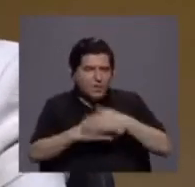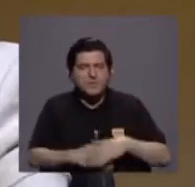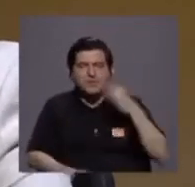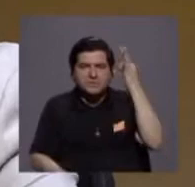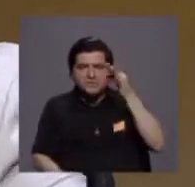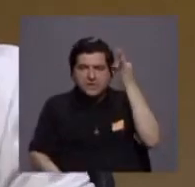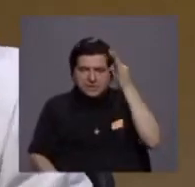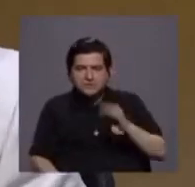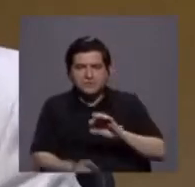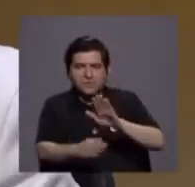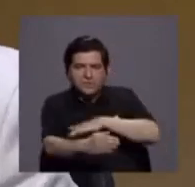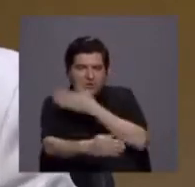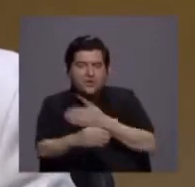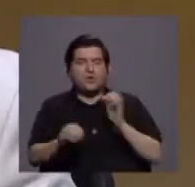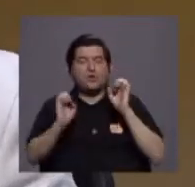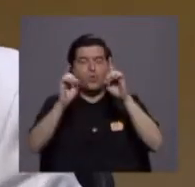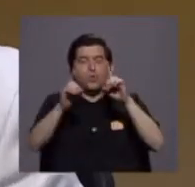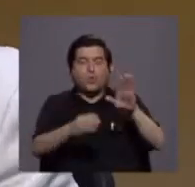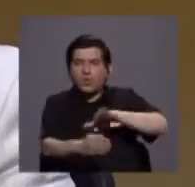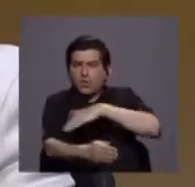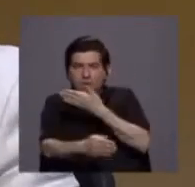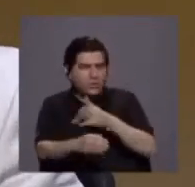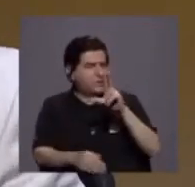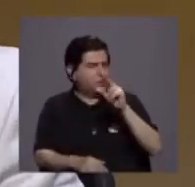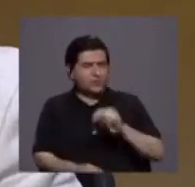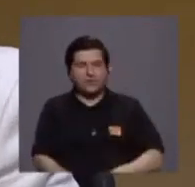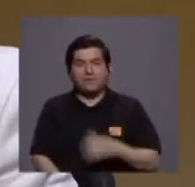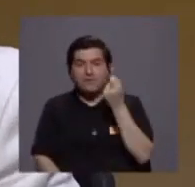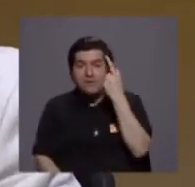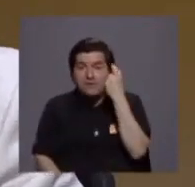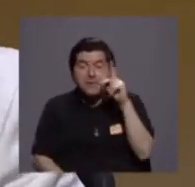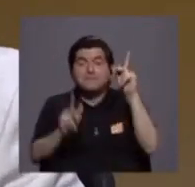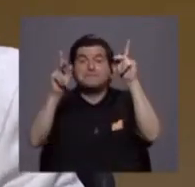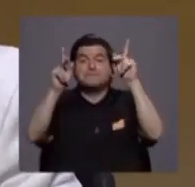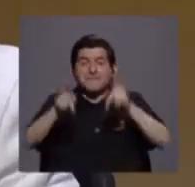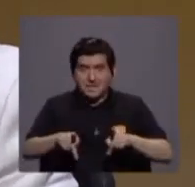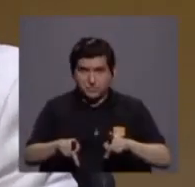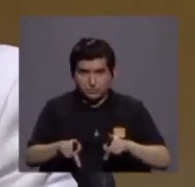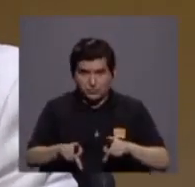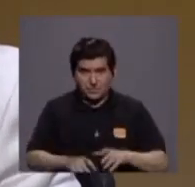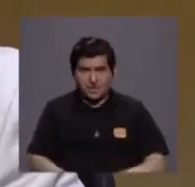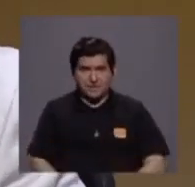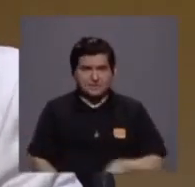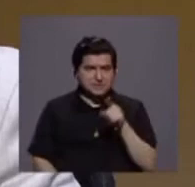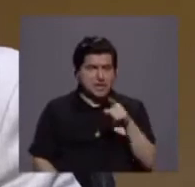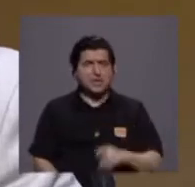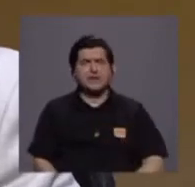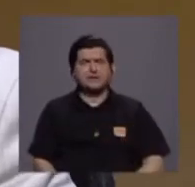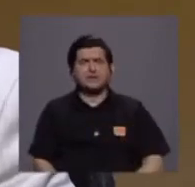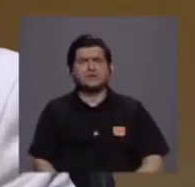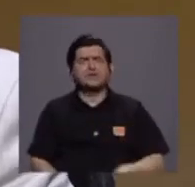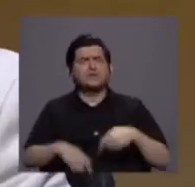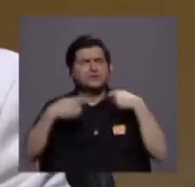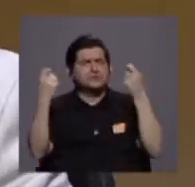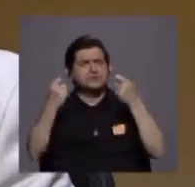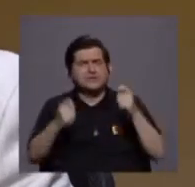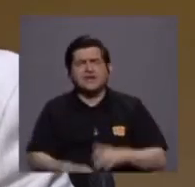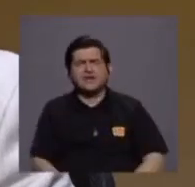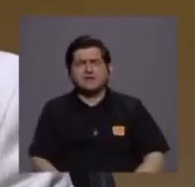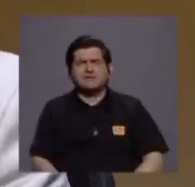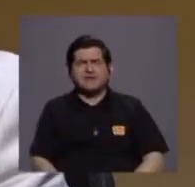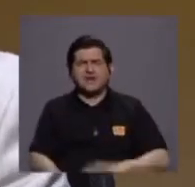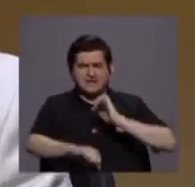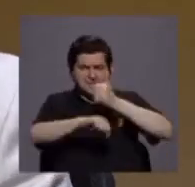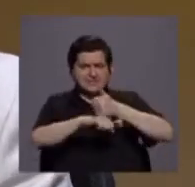teoría musical y la misma educación musical, para entender cómo las personas afirman, celebran y exploran